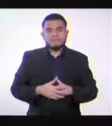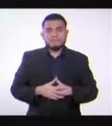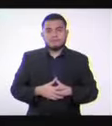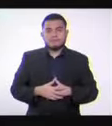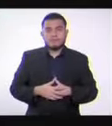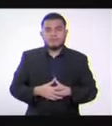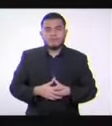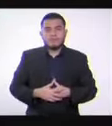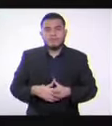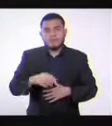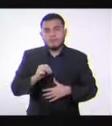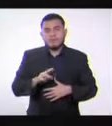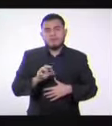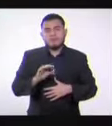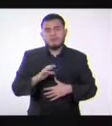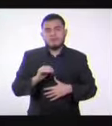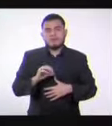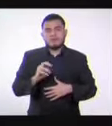humidificación,